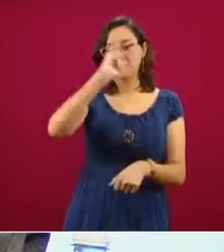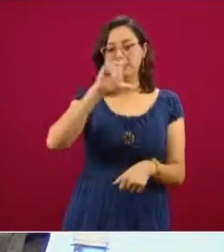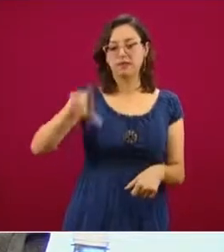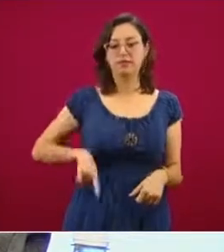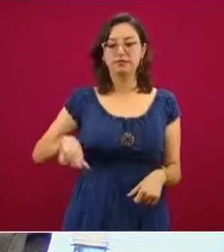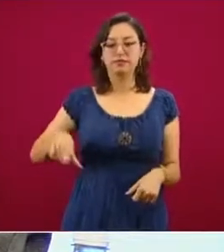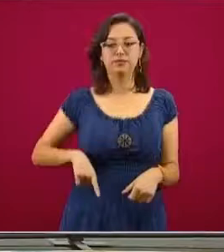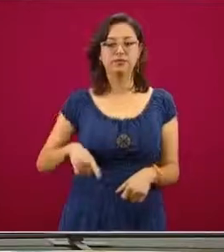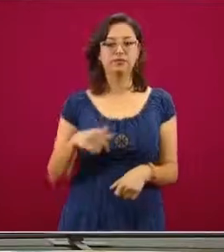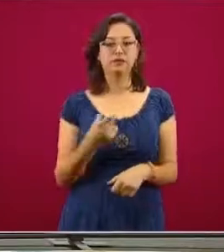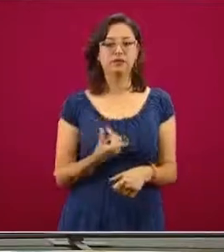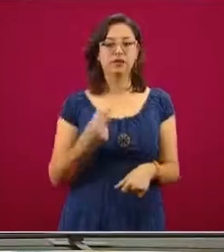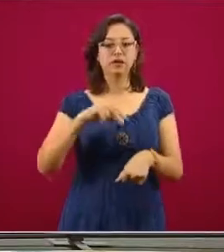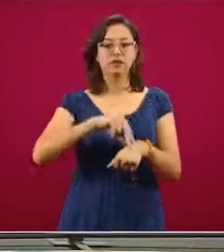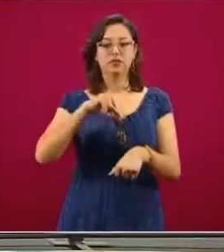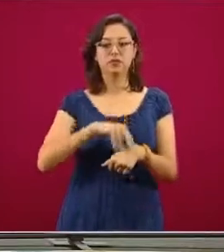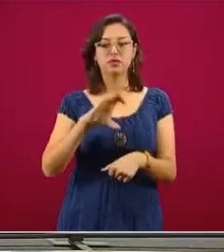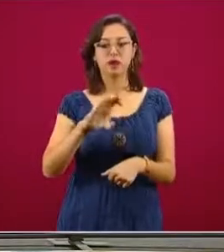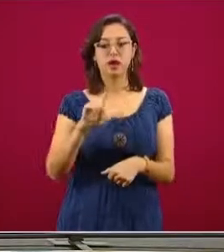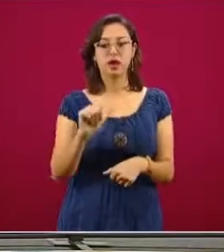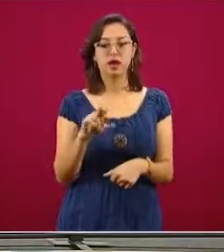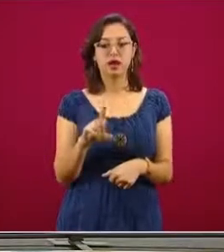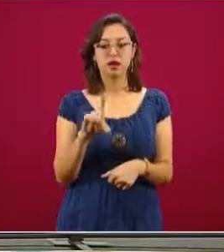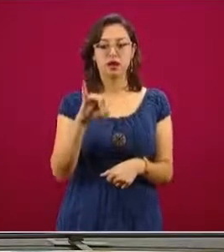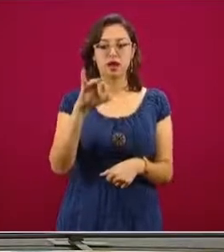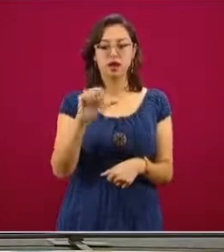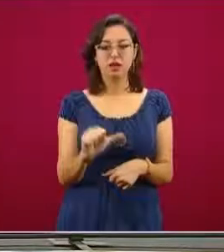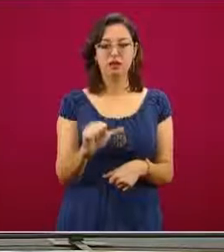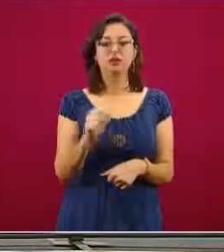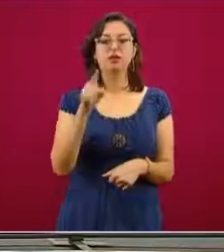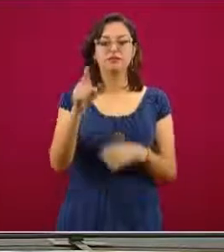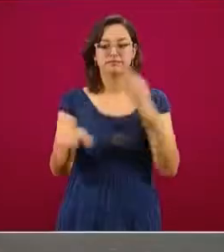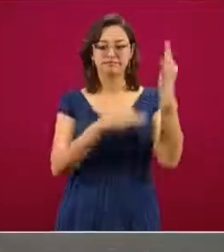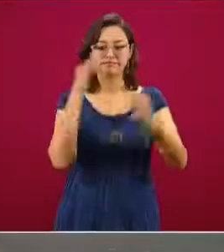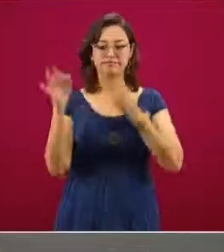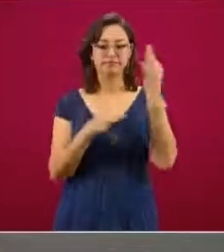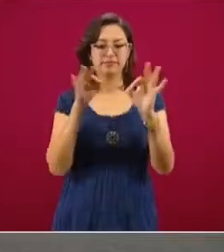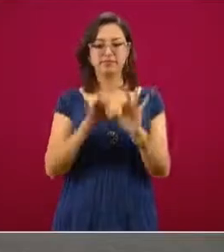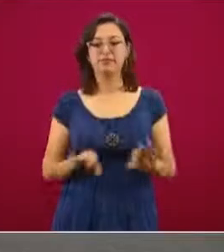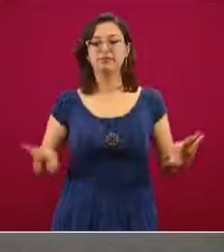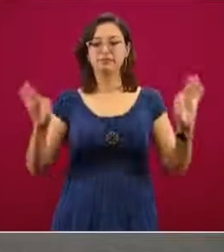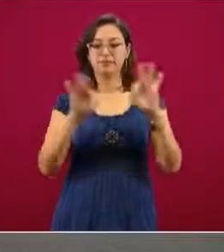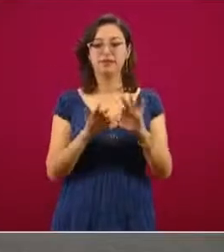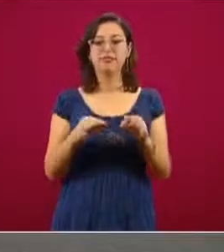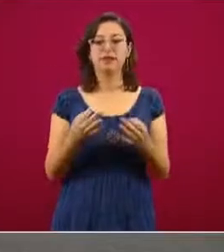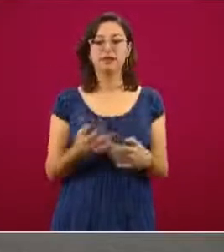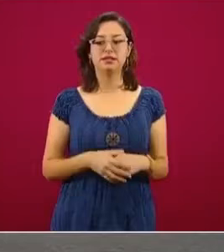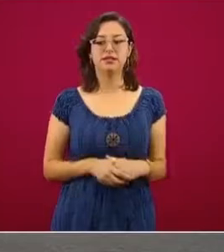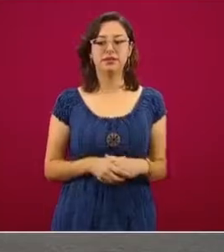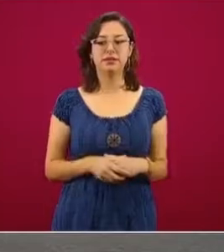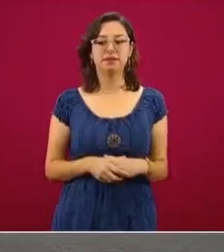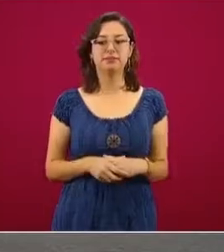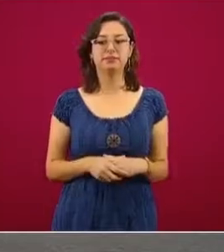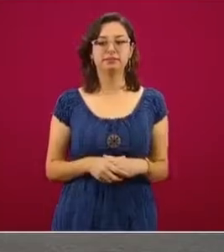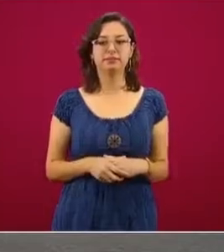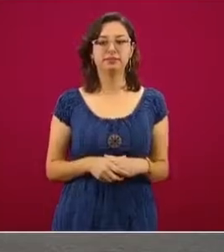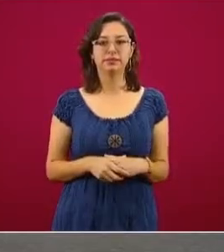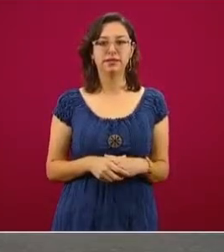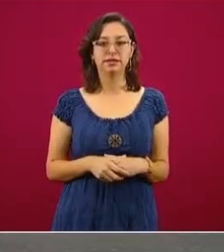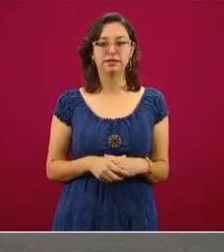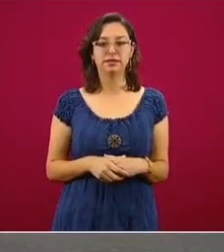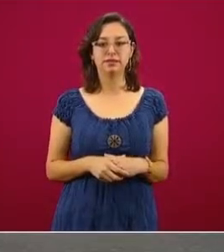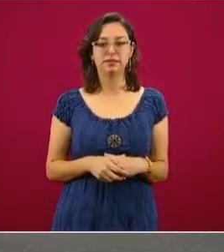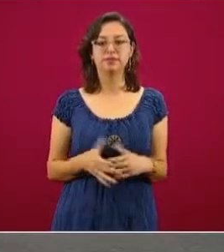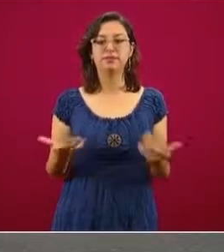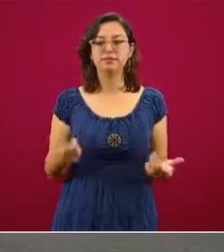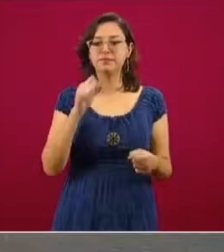Claudia Sheinbaum, quien nos tiene noticias muy importantes. Bienvenida, jefa de gobierno. Y también está nuestro querido amigo